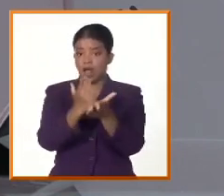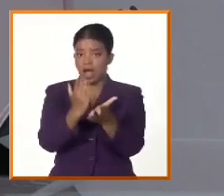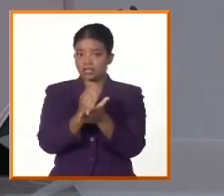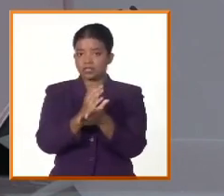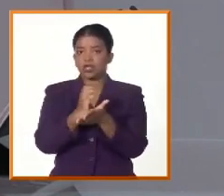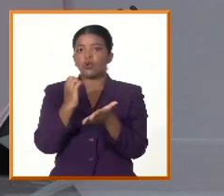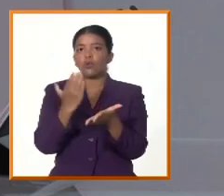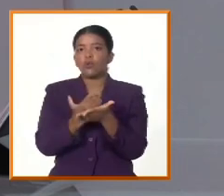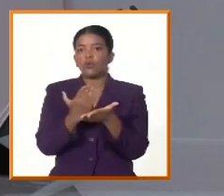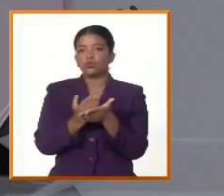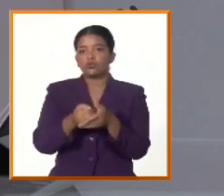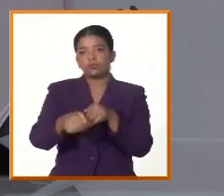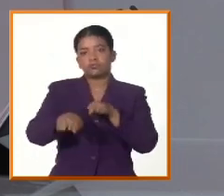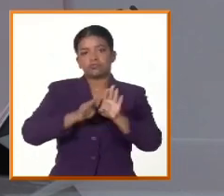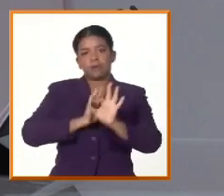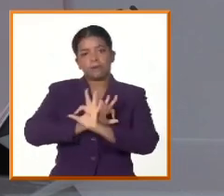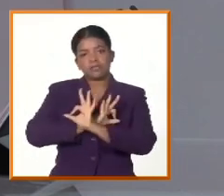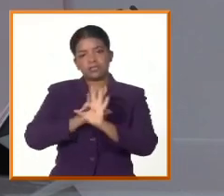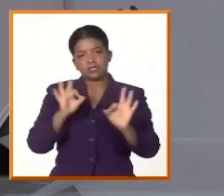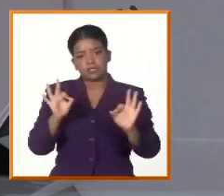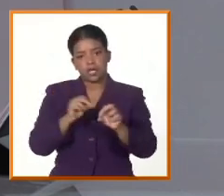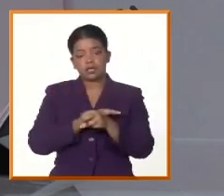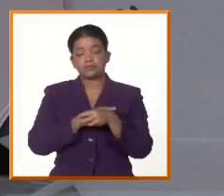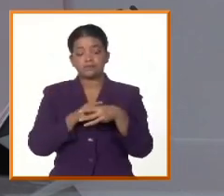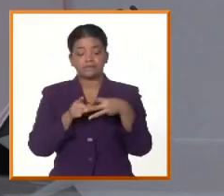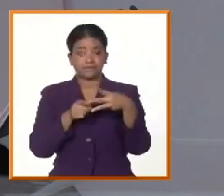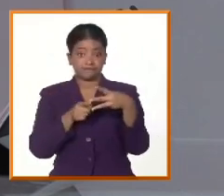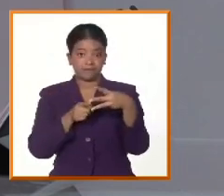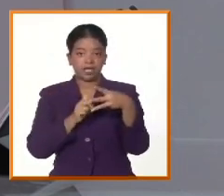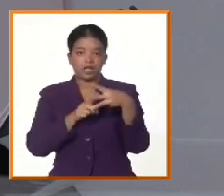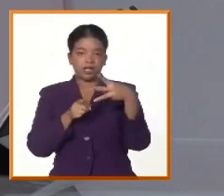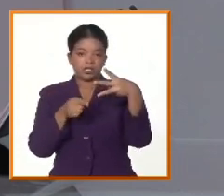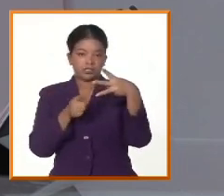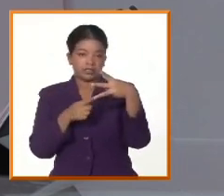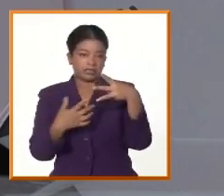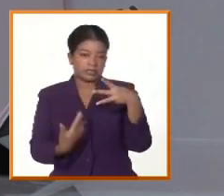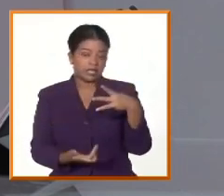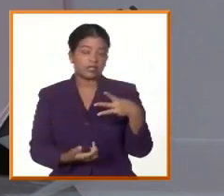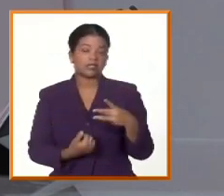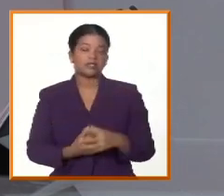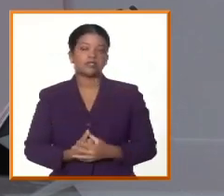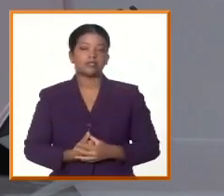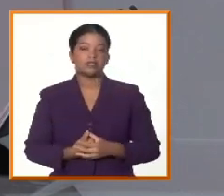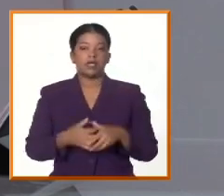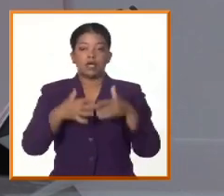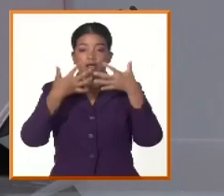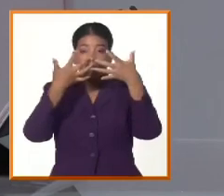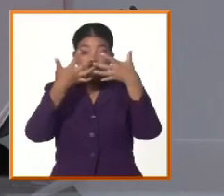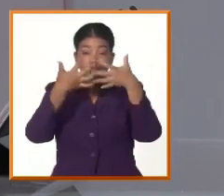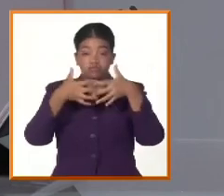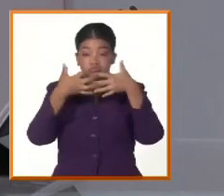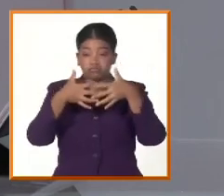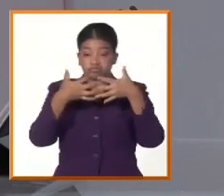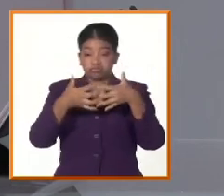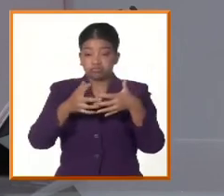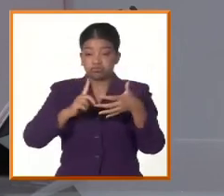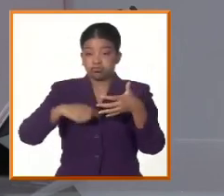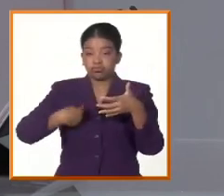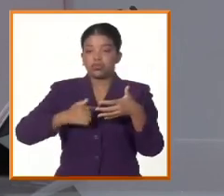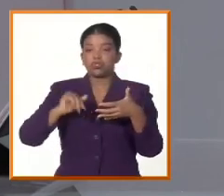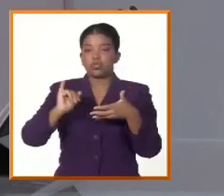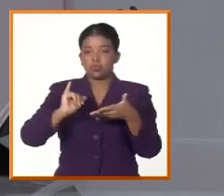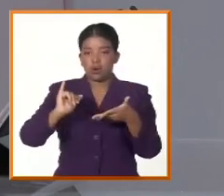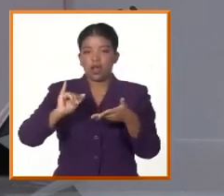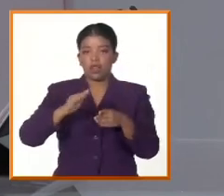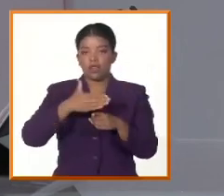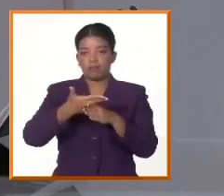preparación especializada y nuestras plantas pilotos que tienen un volumen determinado de producción producimos y comercializamos